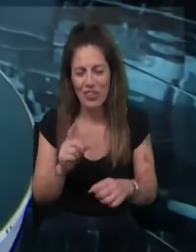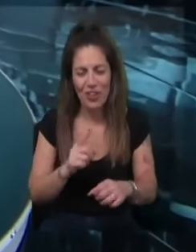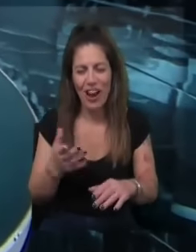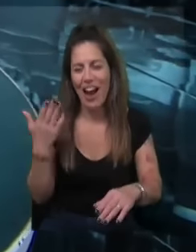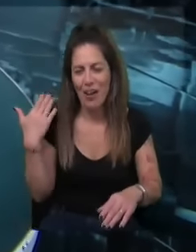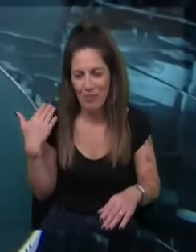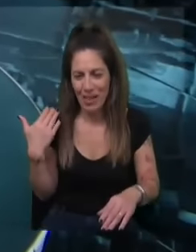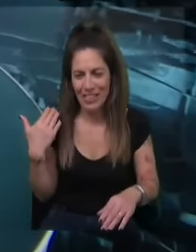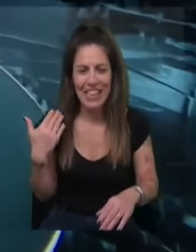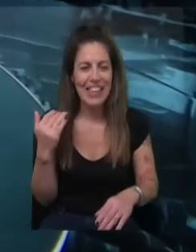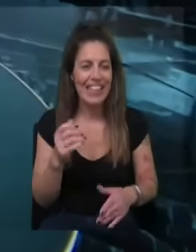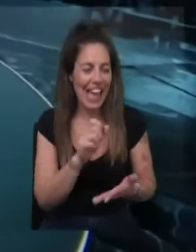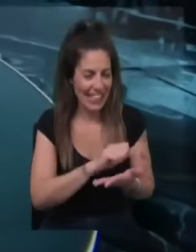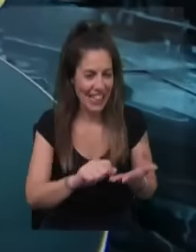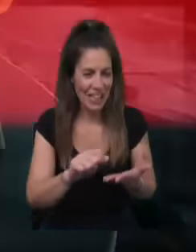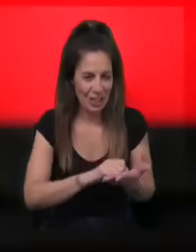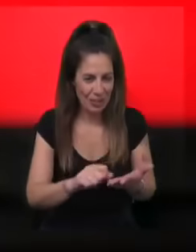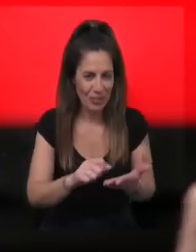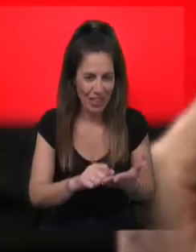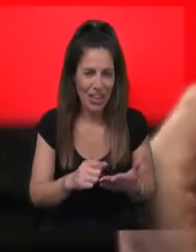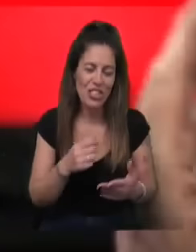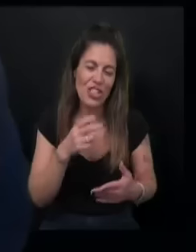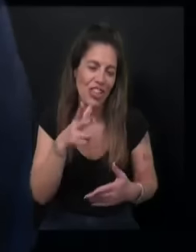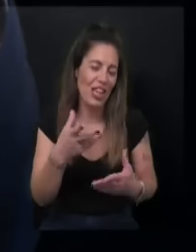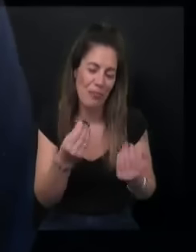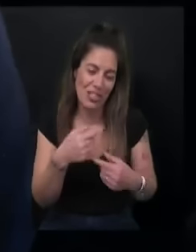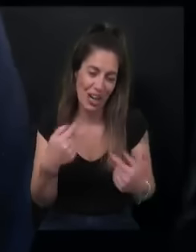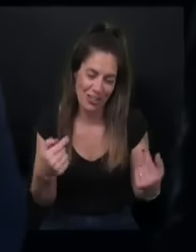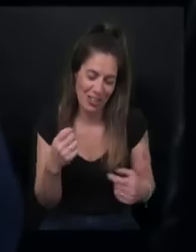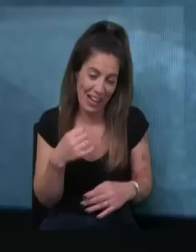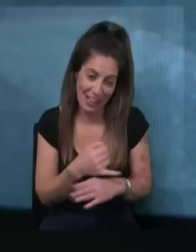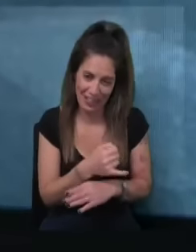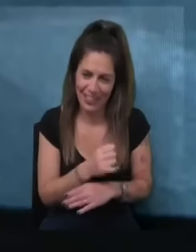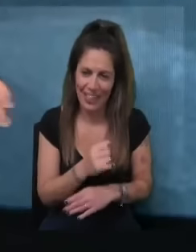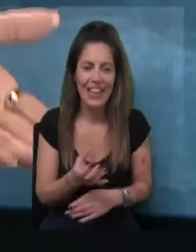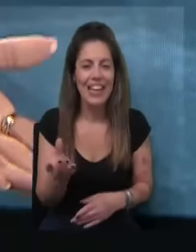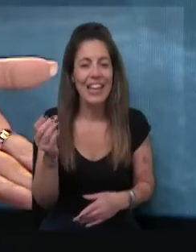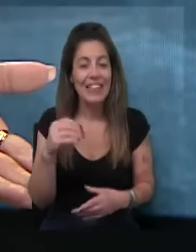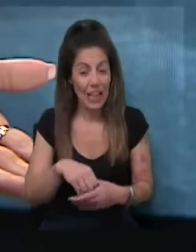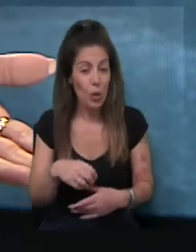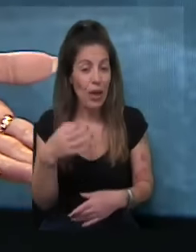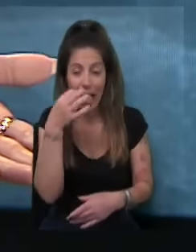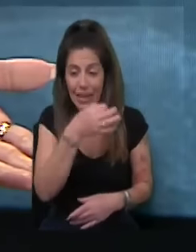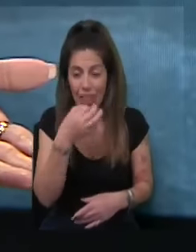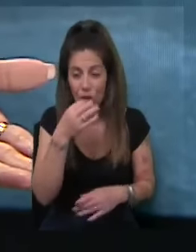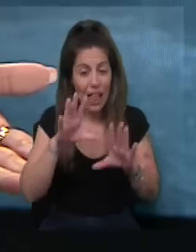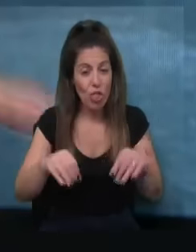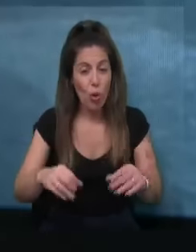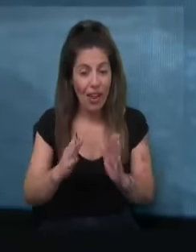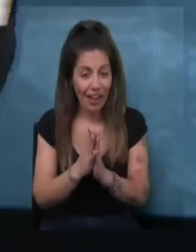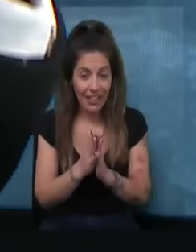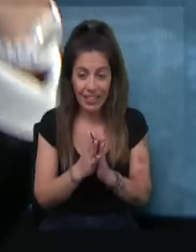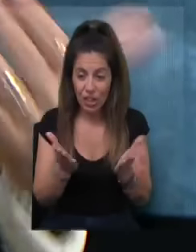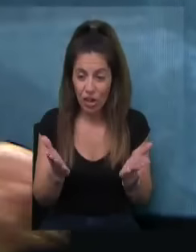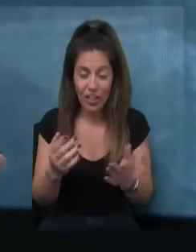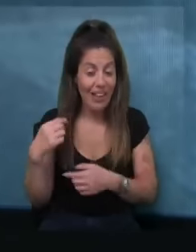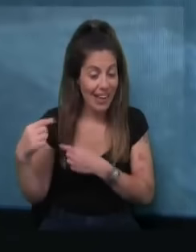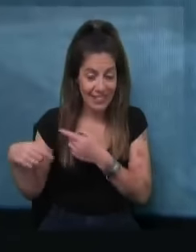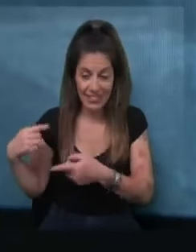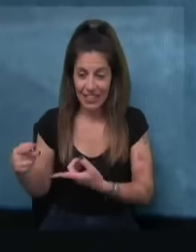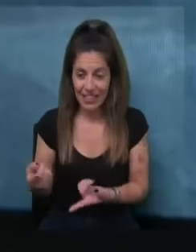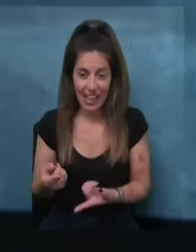que hay escritura hace 6000 años he dicho mucho dispar per están incluidas esas drogas en todas las religiones la ancestralidad